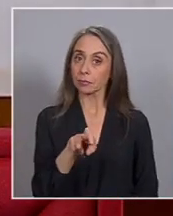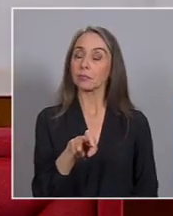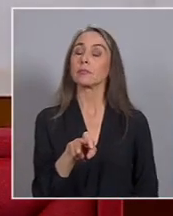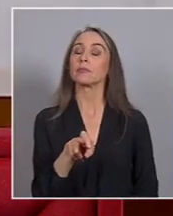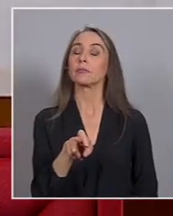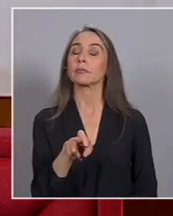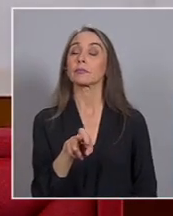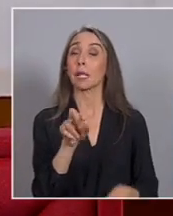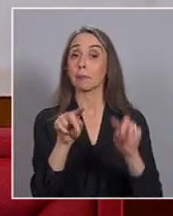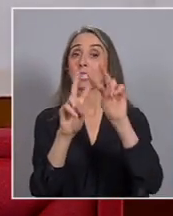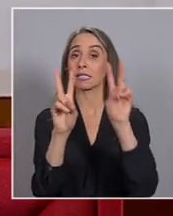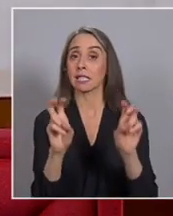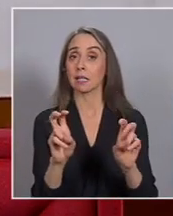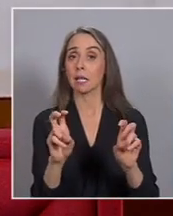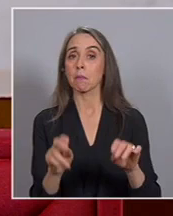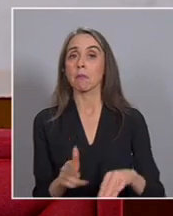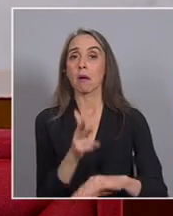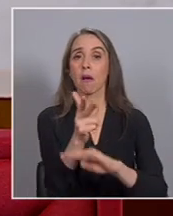Para eso reitero,